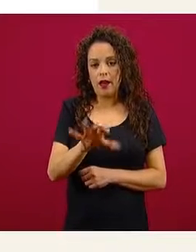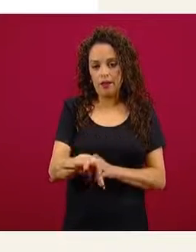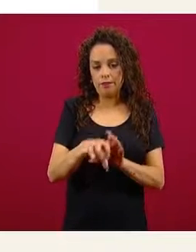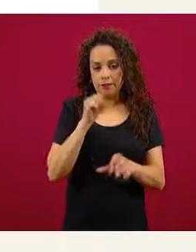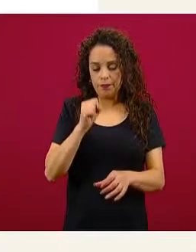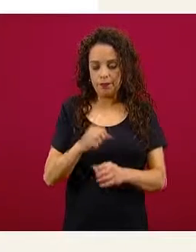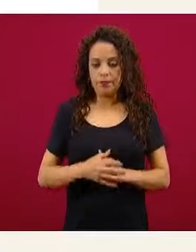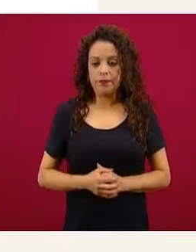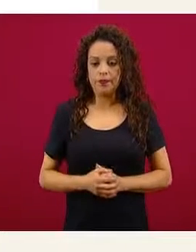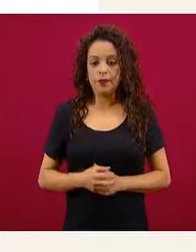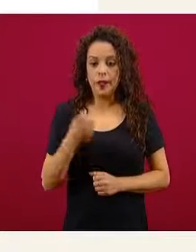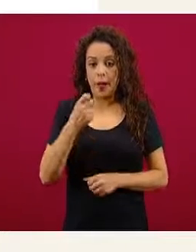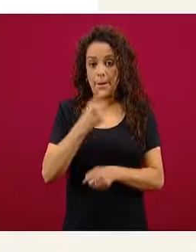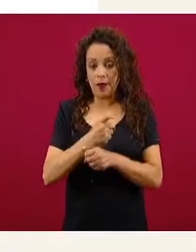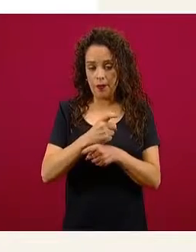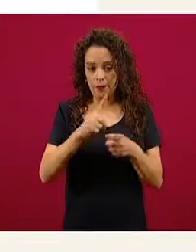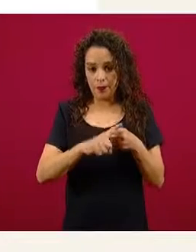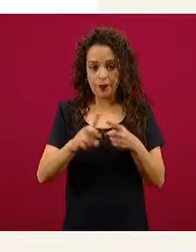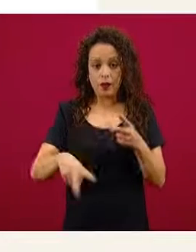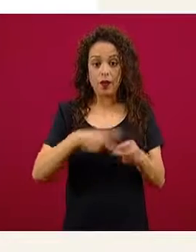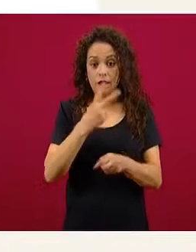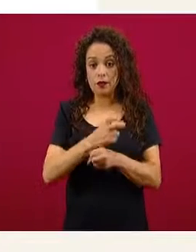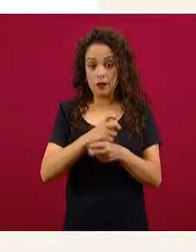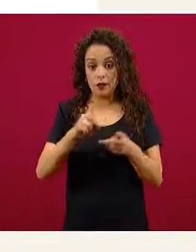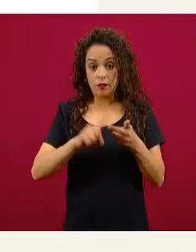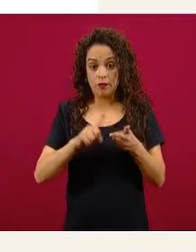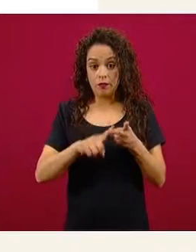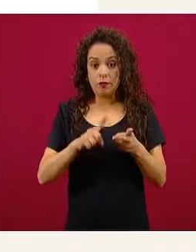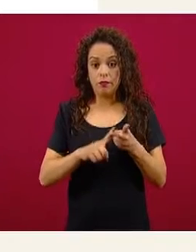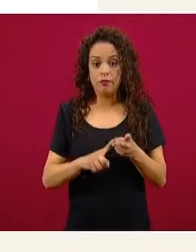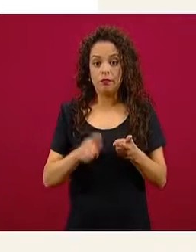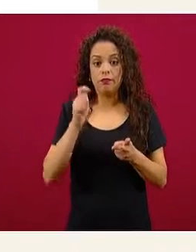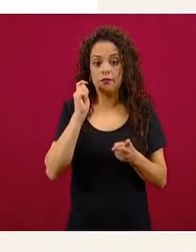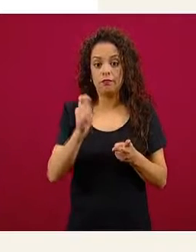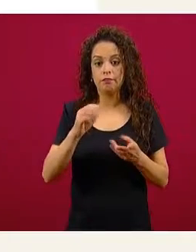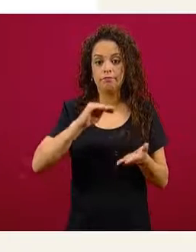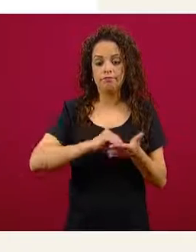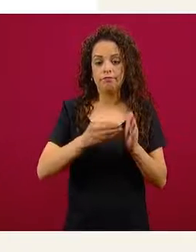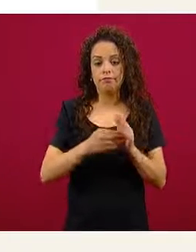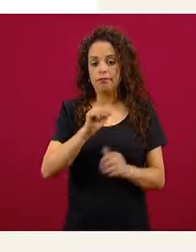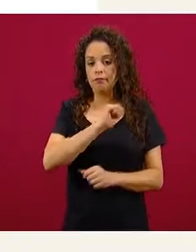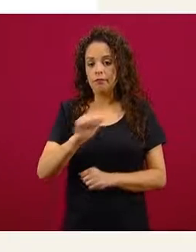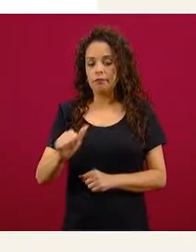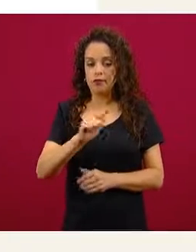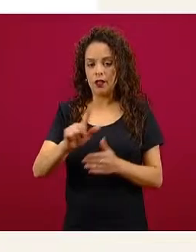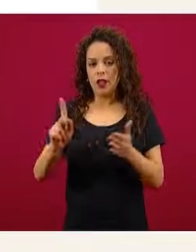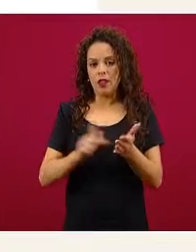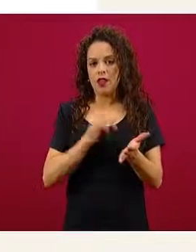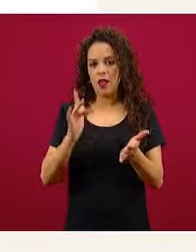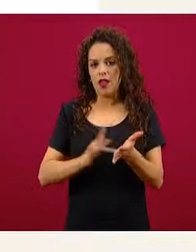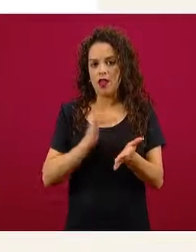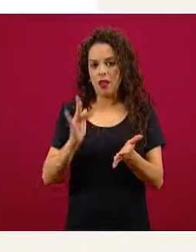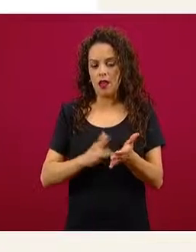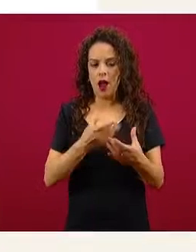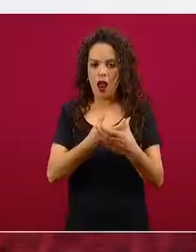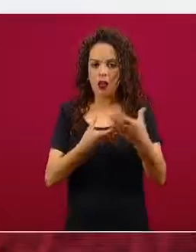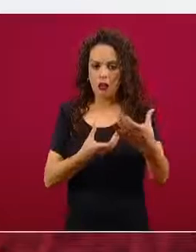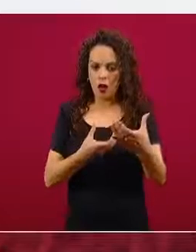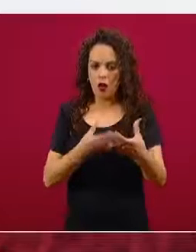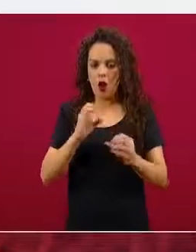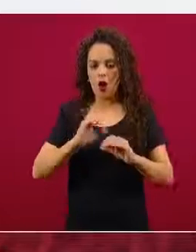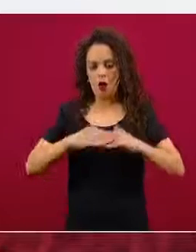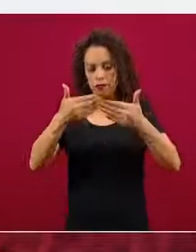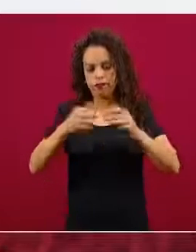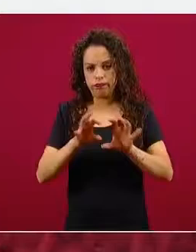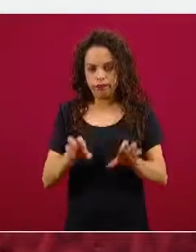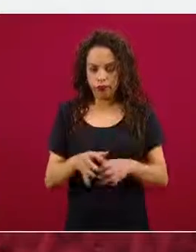segundo paso ya pues una estrategia enteramente digital. Para ello, pues ahorita les voy a explicar un poco cuáles